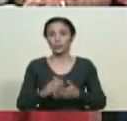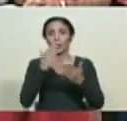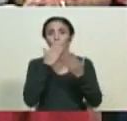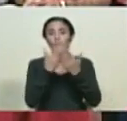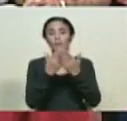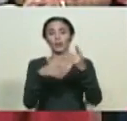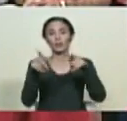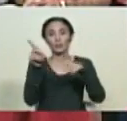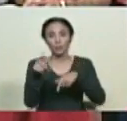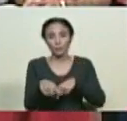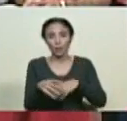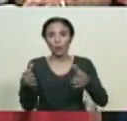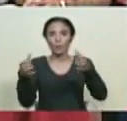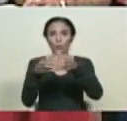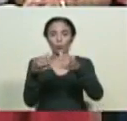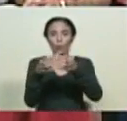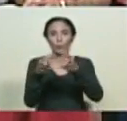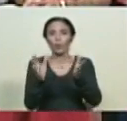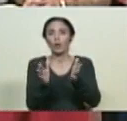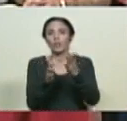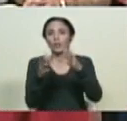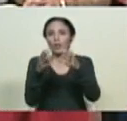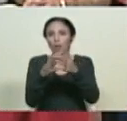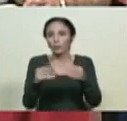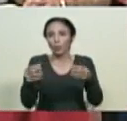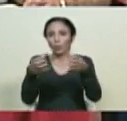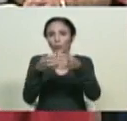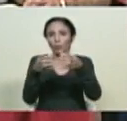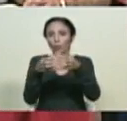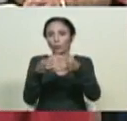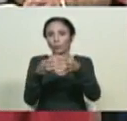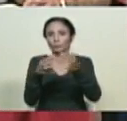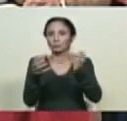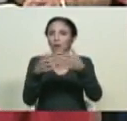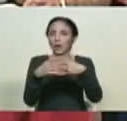derecha financiera o financiada desde el imperialismo norteamericano.